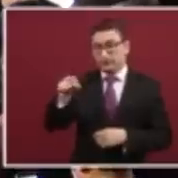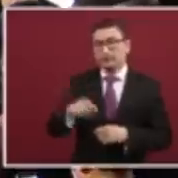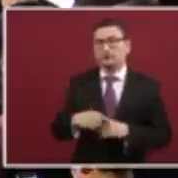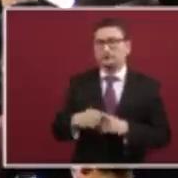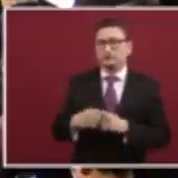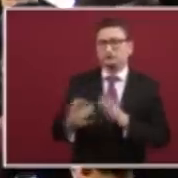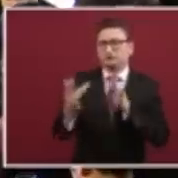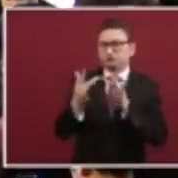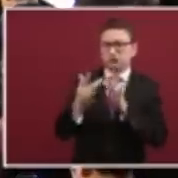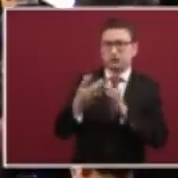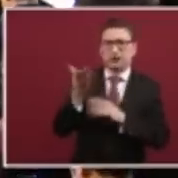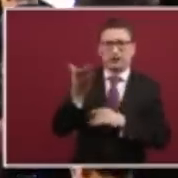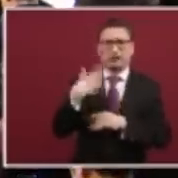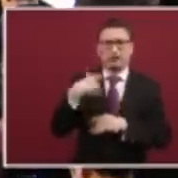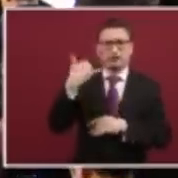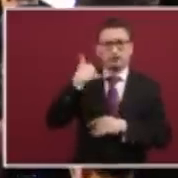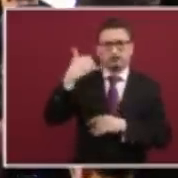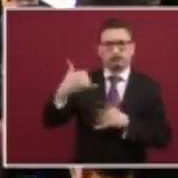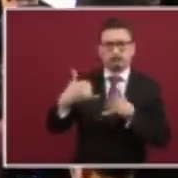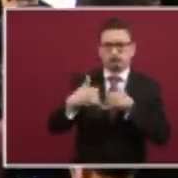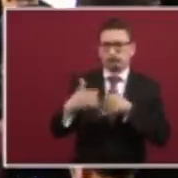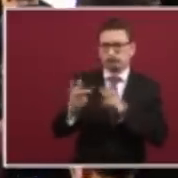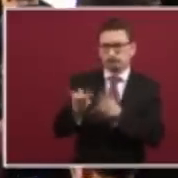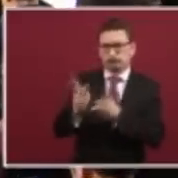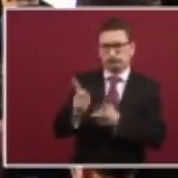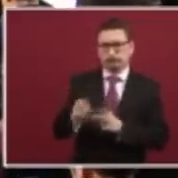Hablé con ella por teléfono